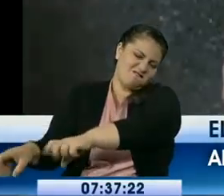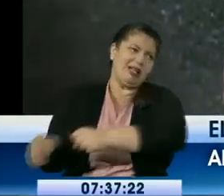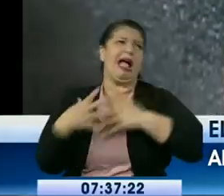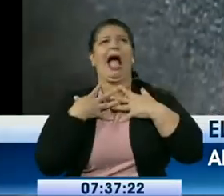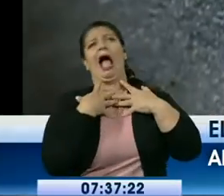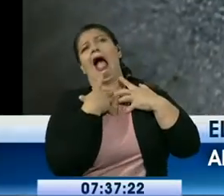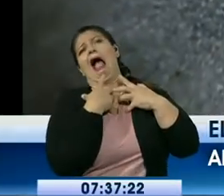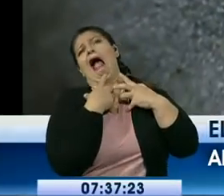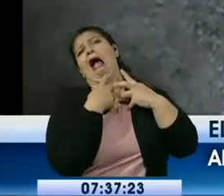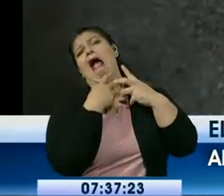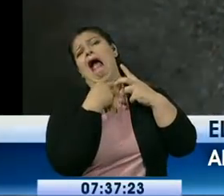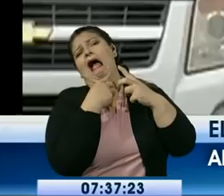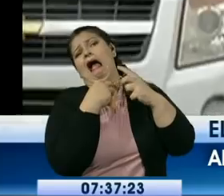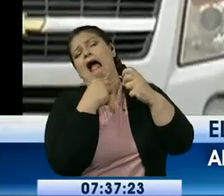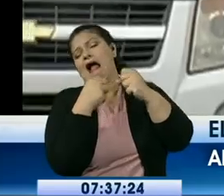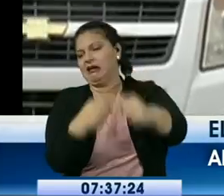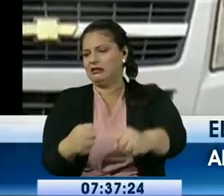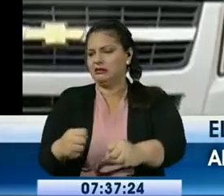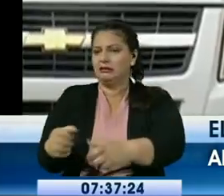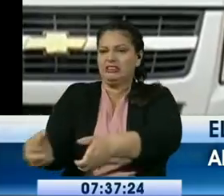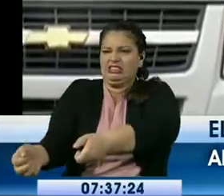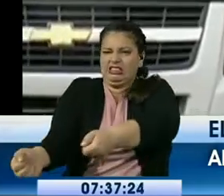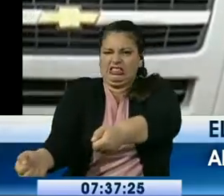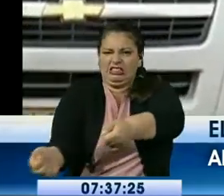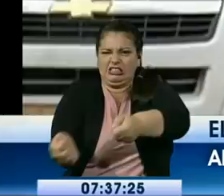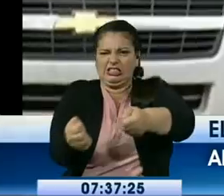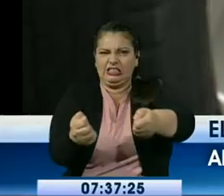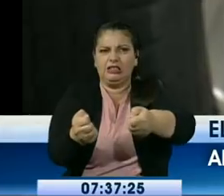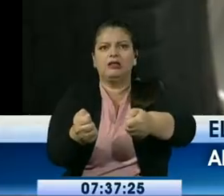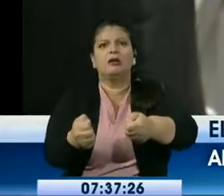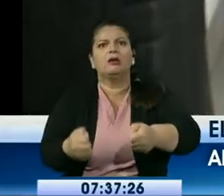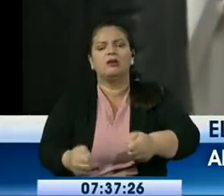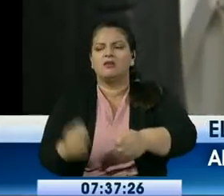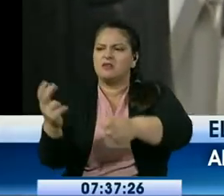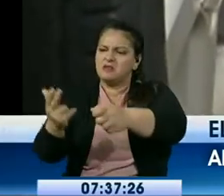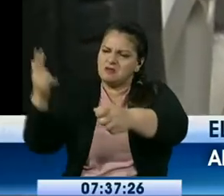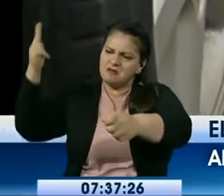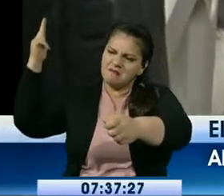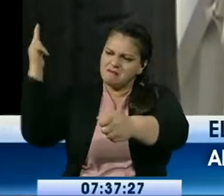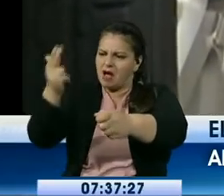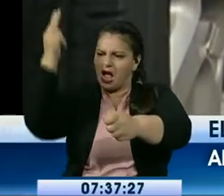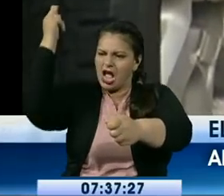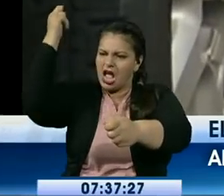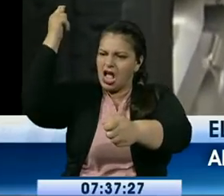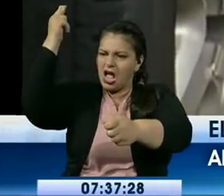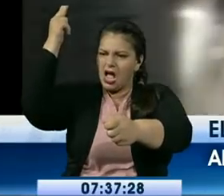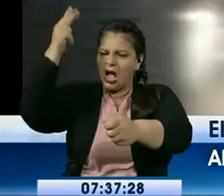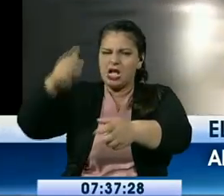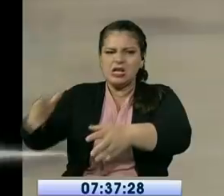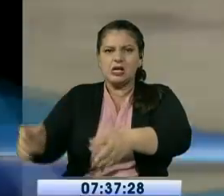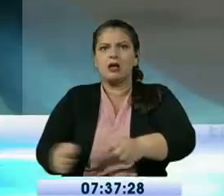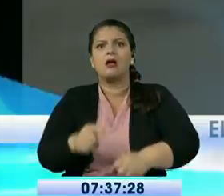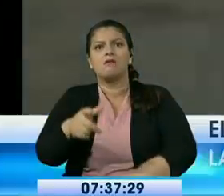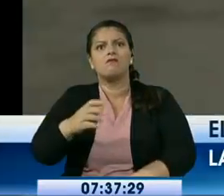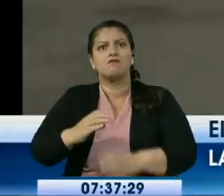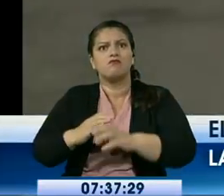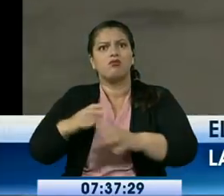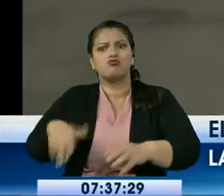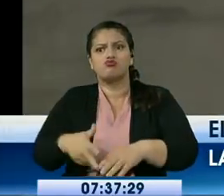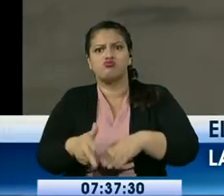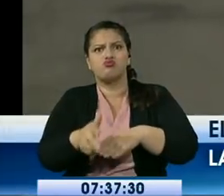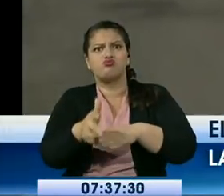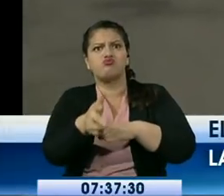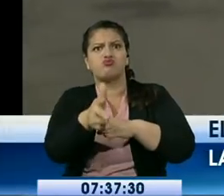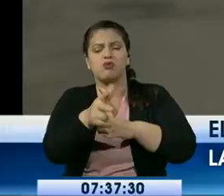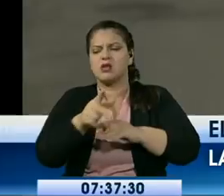pistola y por sacar las pertenencias uno tampoco no se dio cuenta, pero lo que fue que le botaron del bus estaba a velocidad. El hecho de sangre ocurrió en el barrio